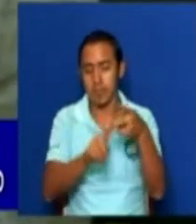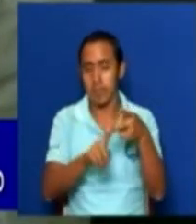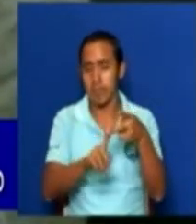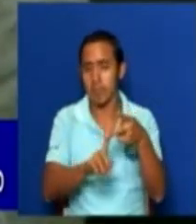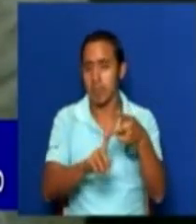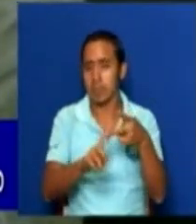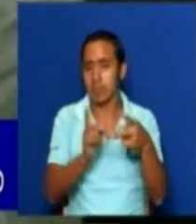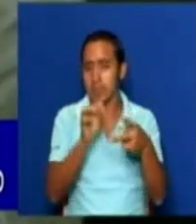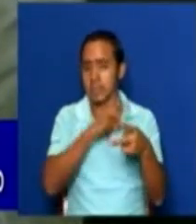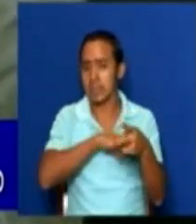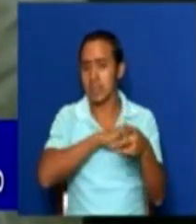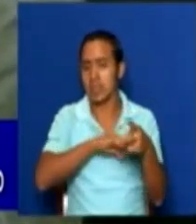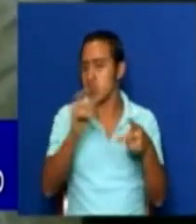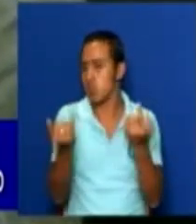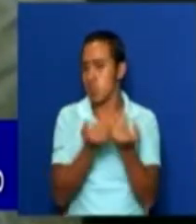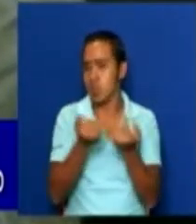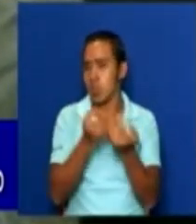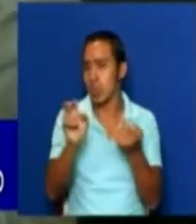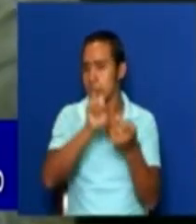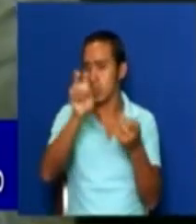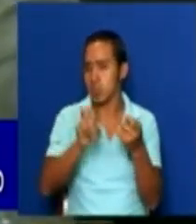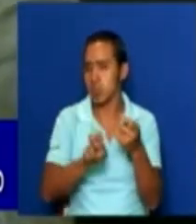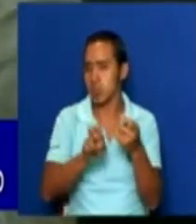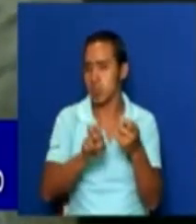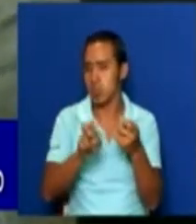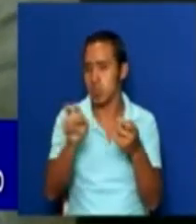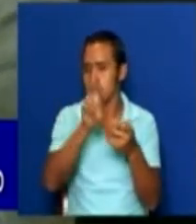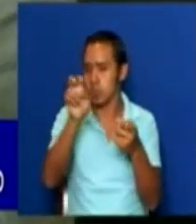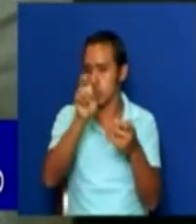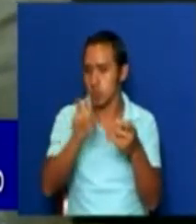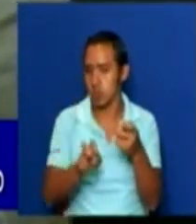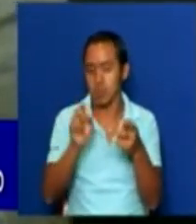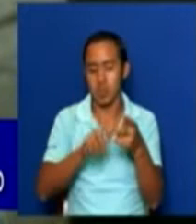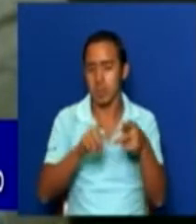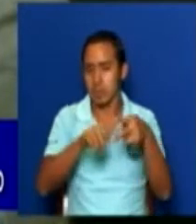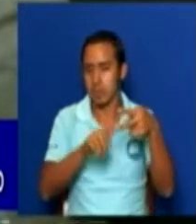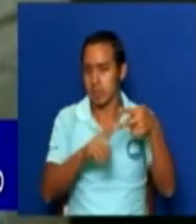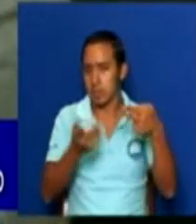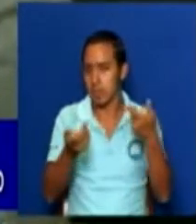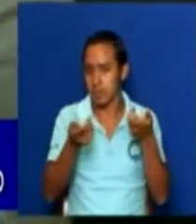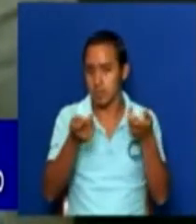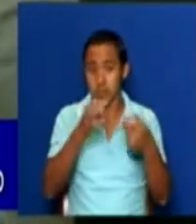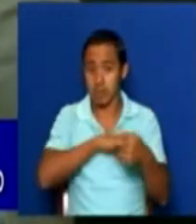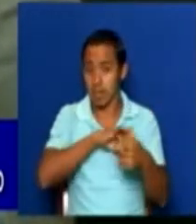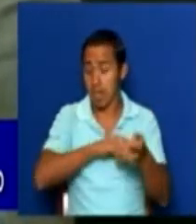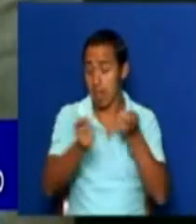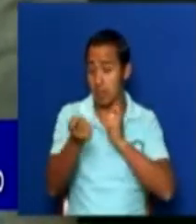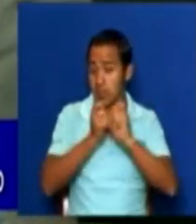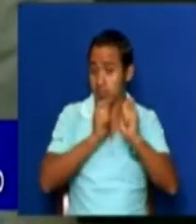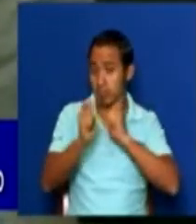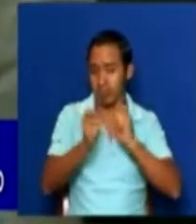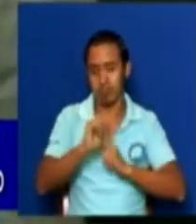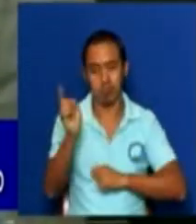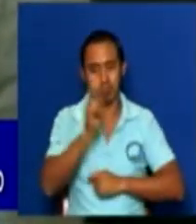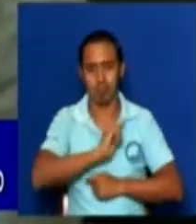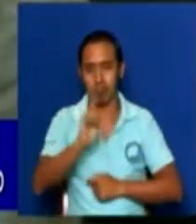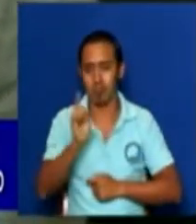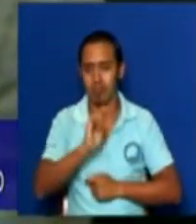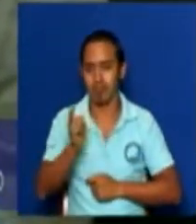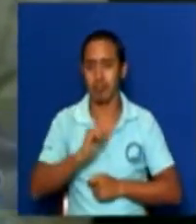existe esa diferencia. No tenemos los diputados salarios en dólares. Por otro